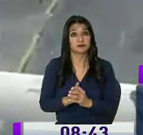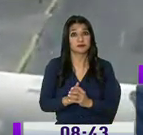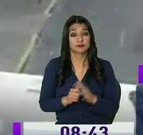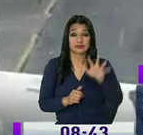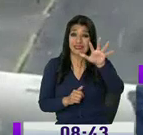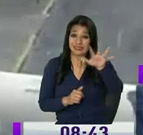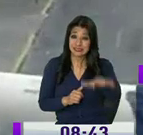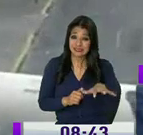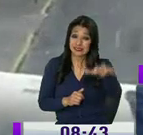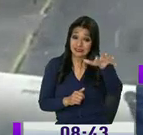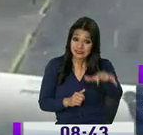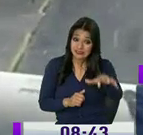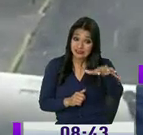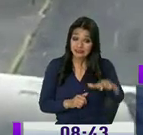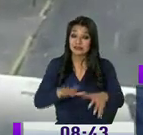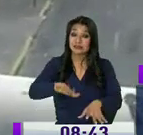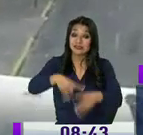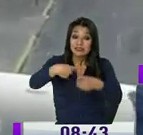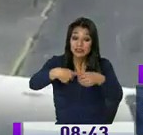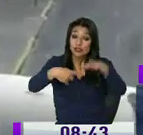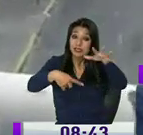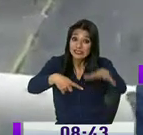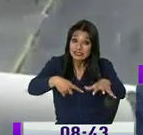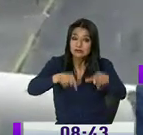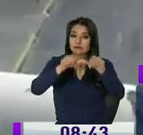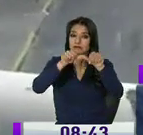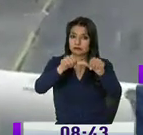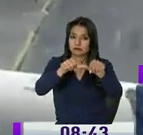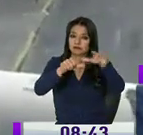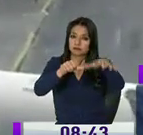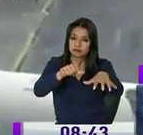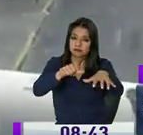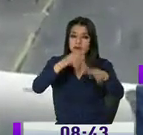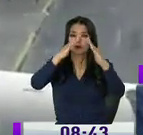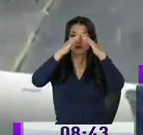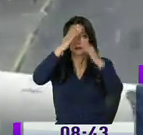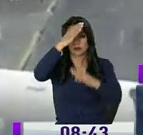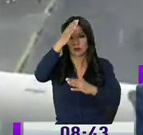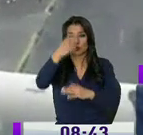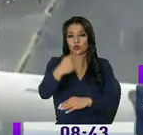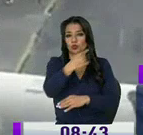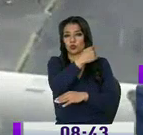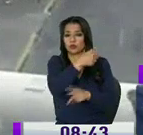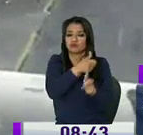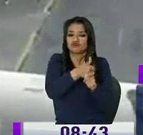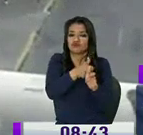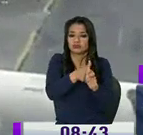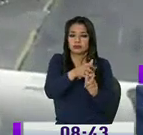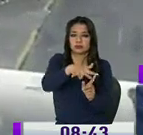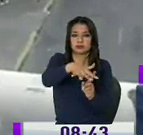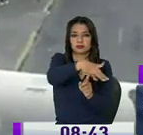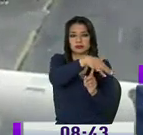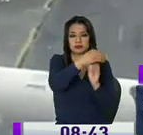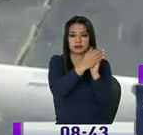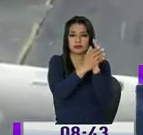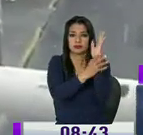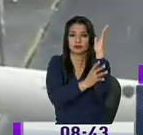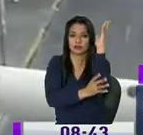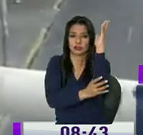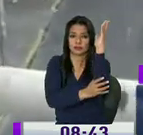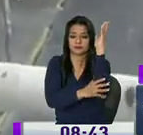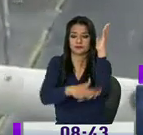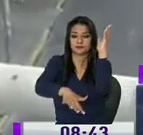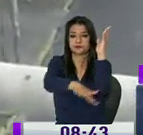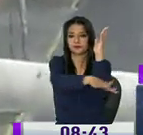neurálgico de la capital de los ecuatorianos, está ubicado aquí a nuestras espaldas, a pocos metros en el sector del Parque del